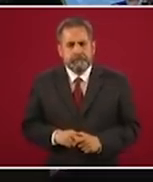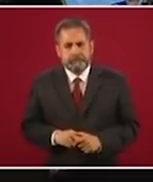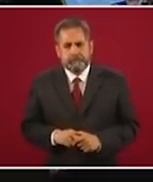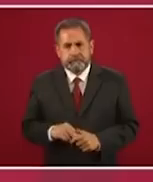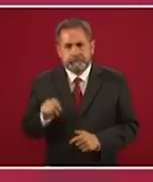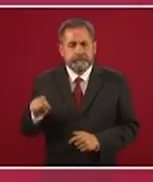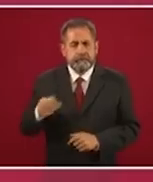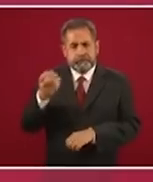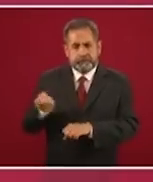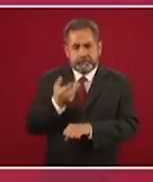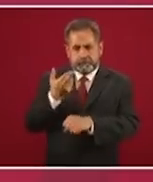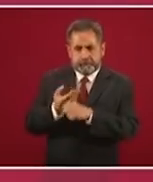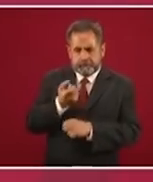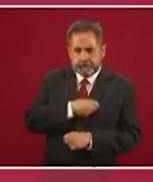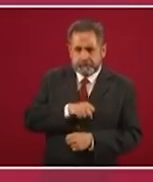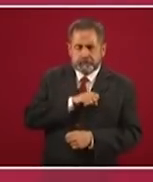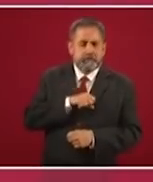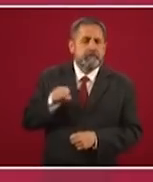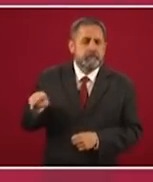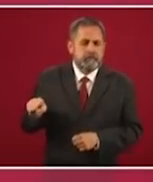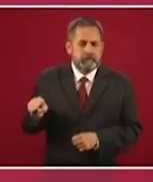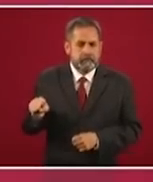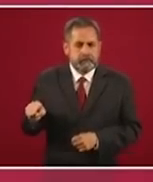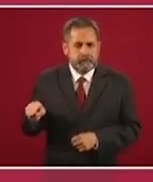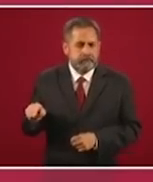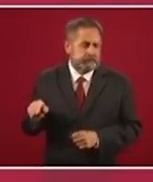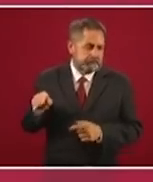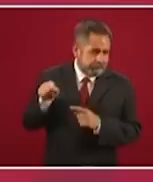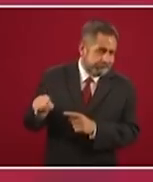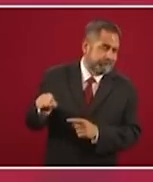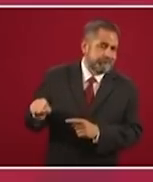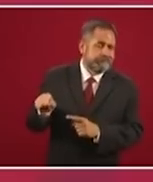además de ser el secretario de Salud, es